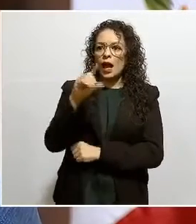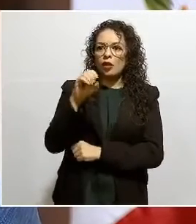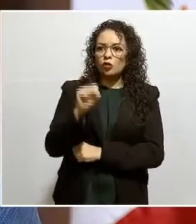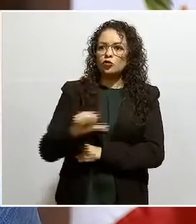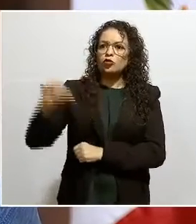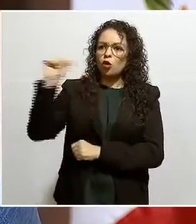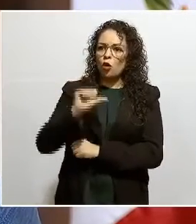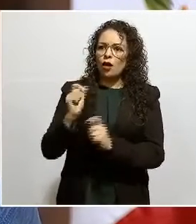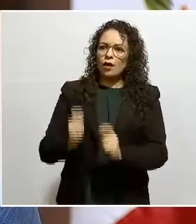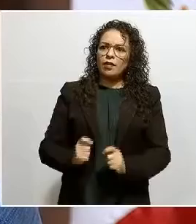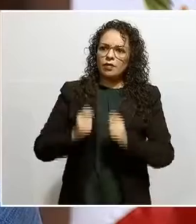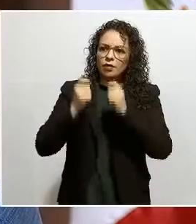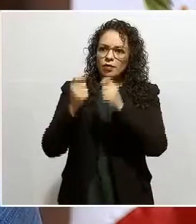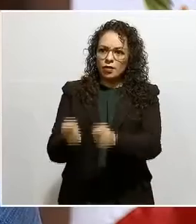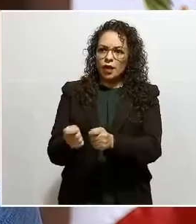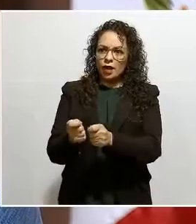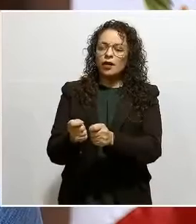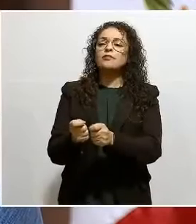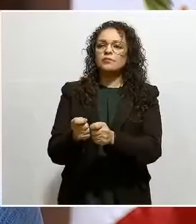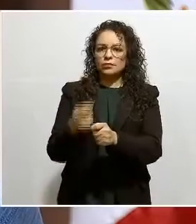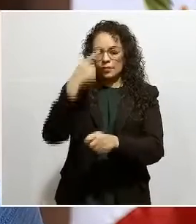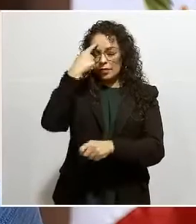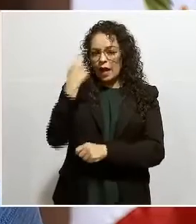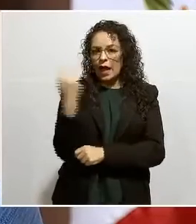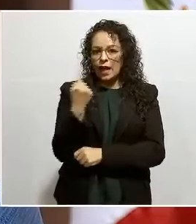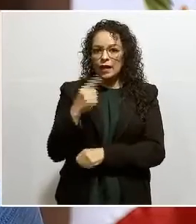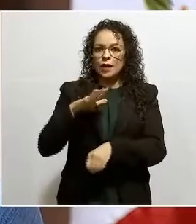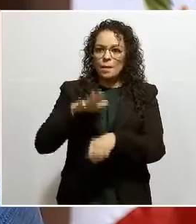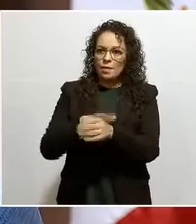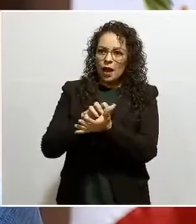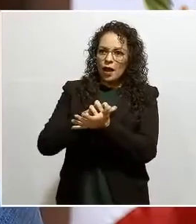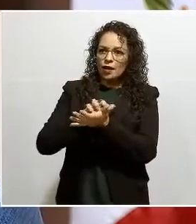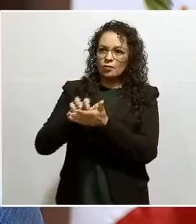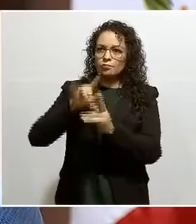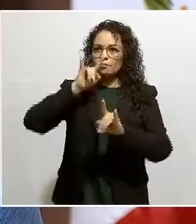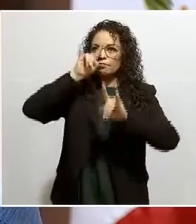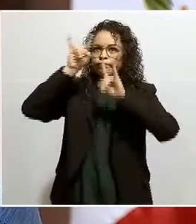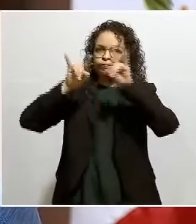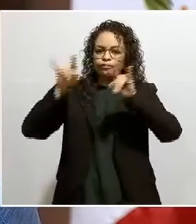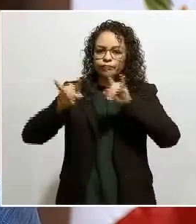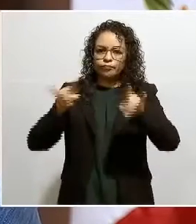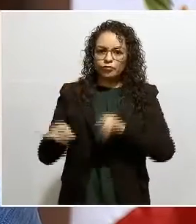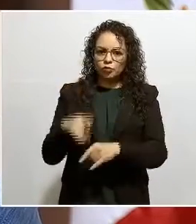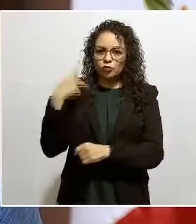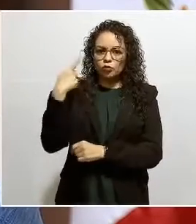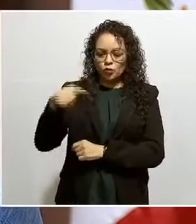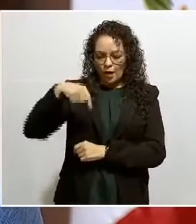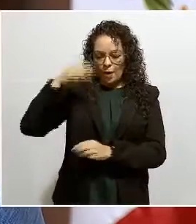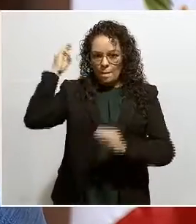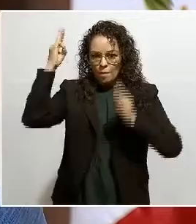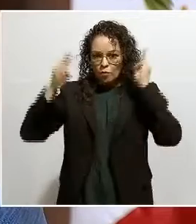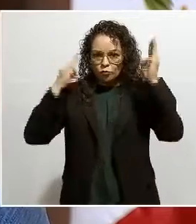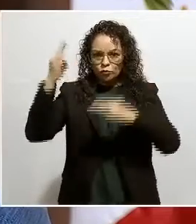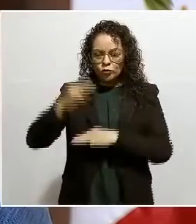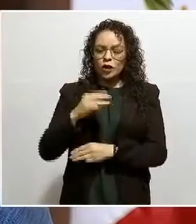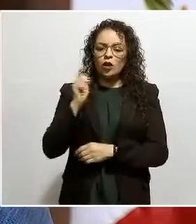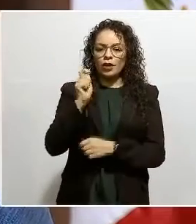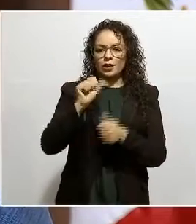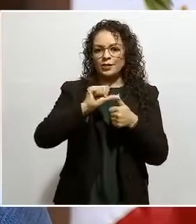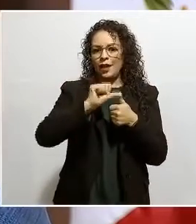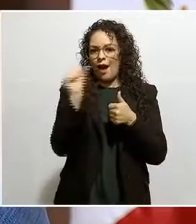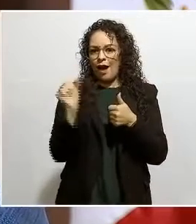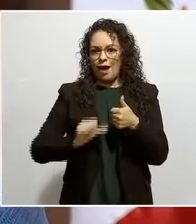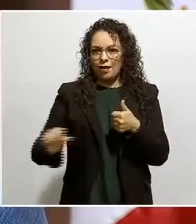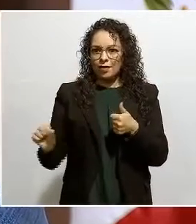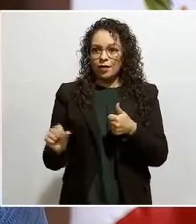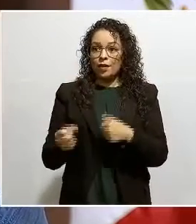recibida hoy para enriquecer de manera sustantiva la colección del Museo Nacional de Arte, el MUNAL, porque allí es